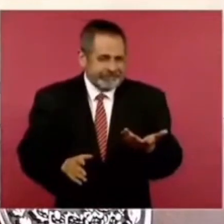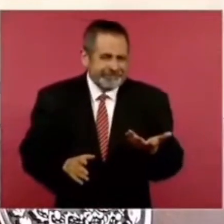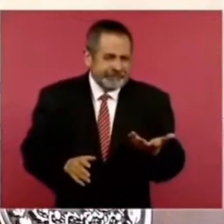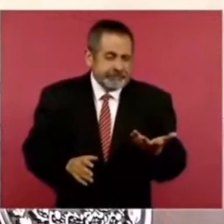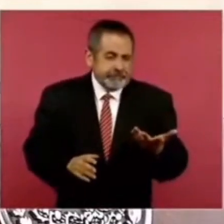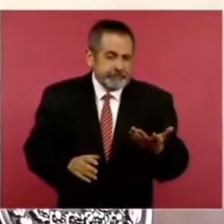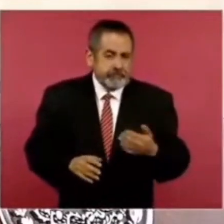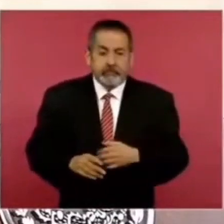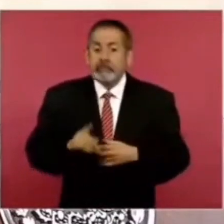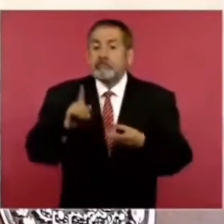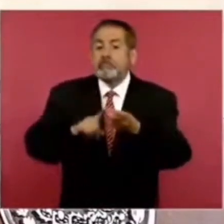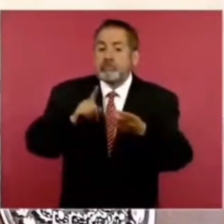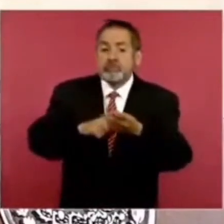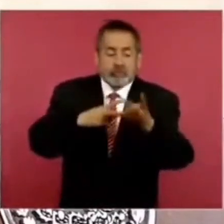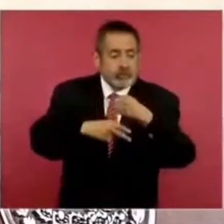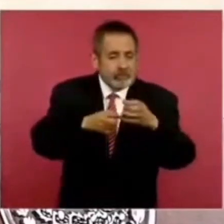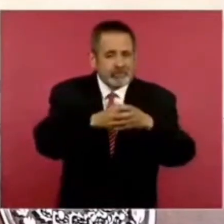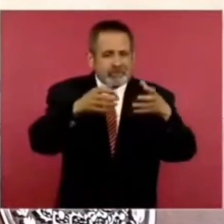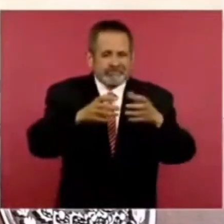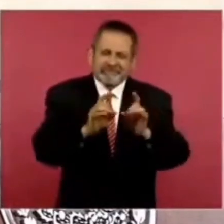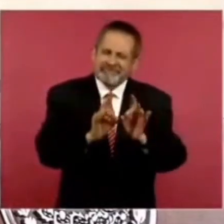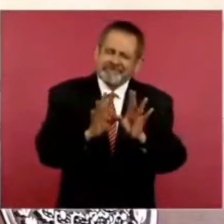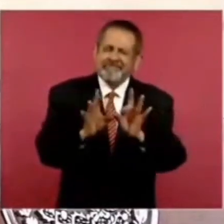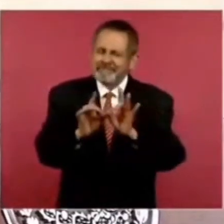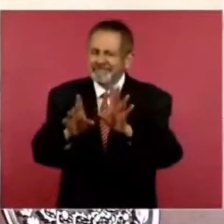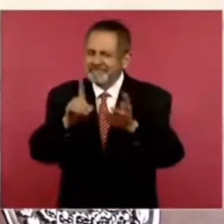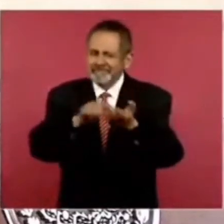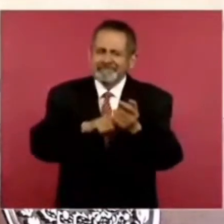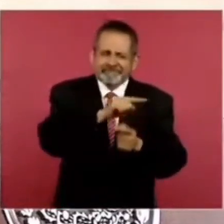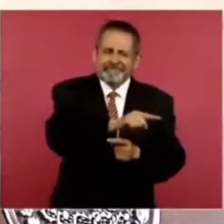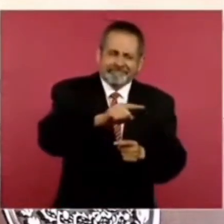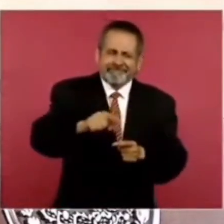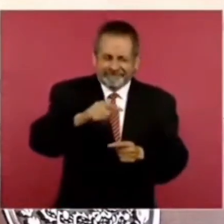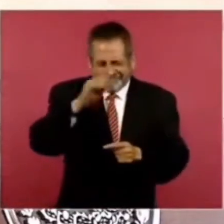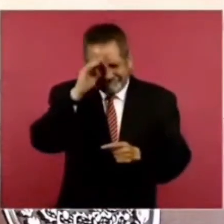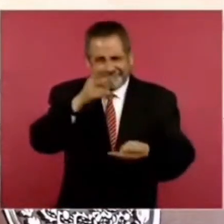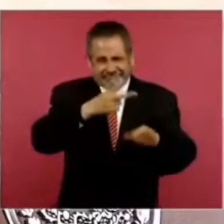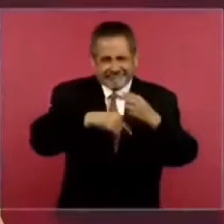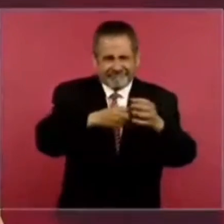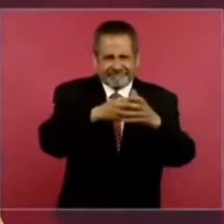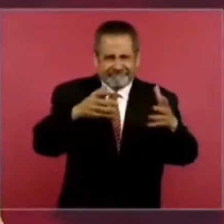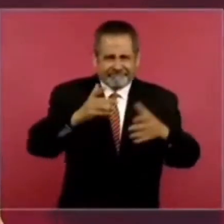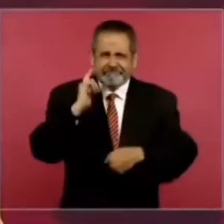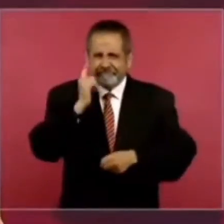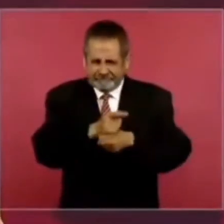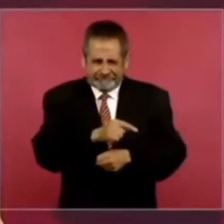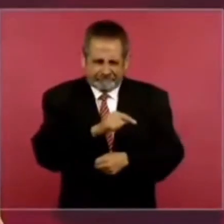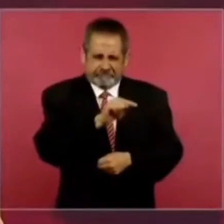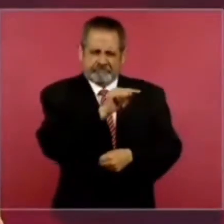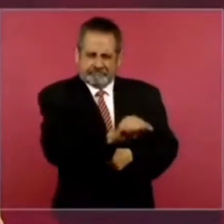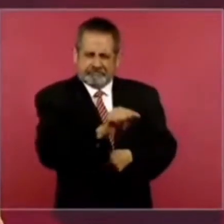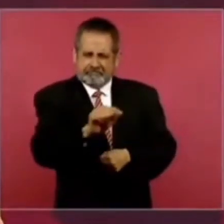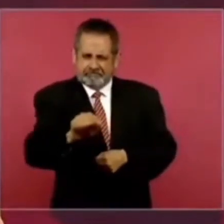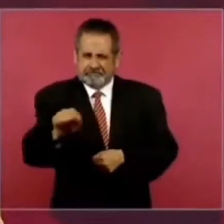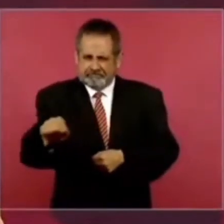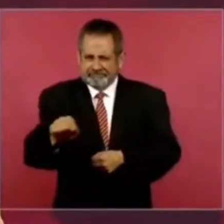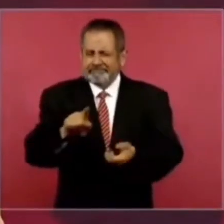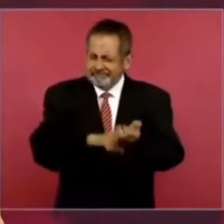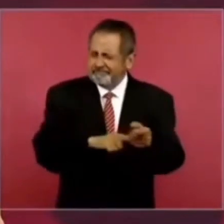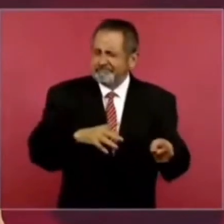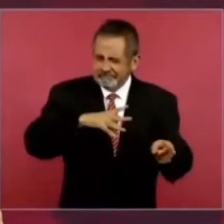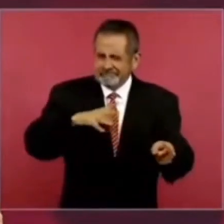ha crecido el consumo ha sido por circunstancias especiales, lo tenemos bien localizado,